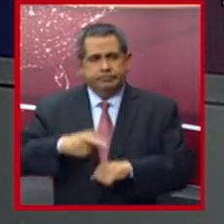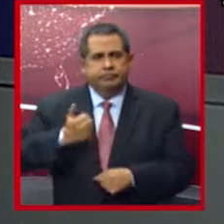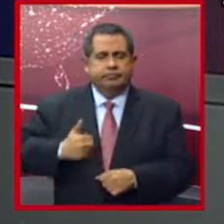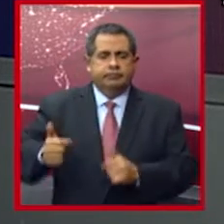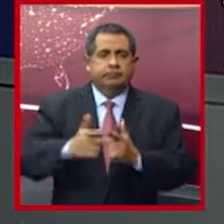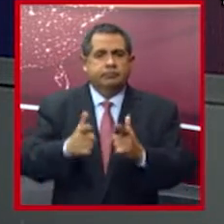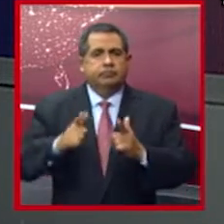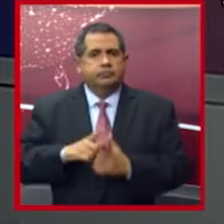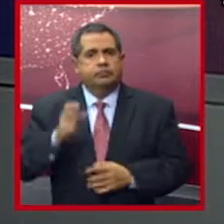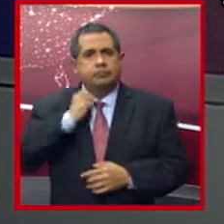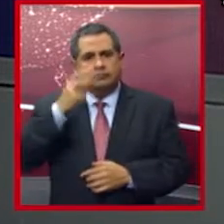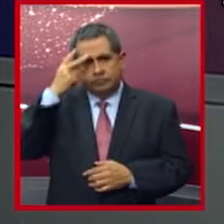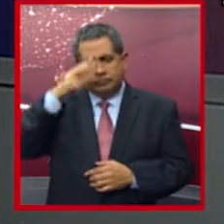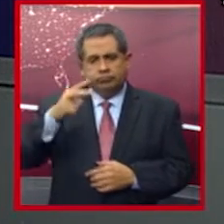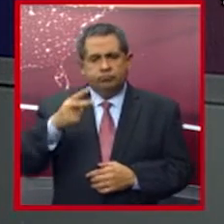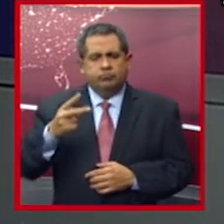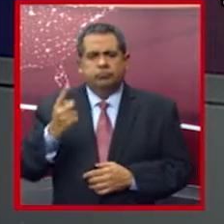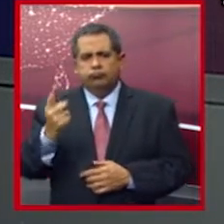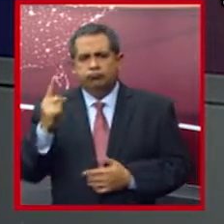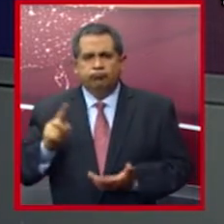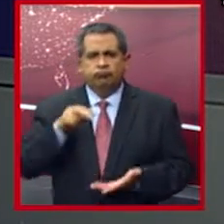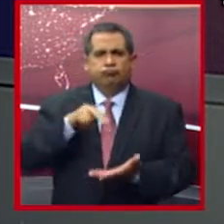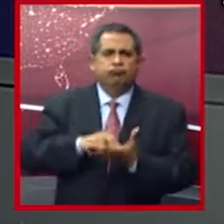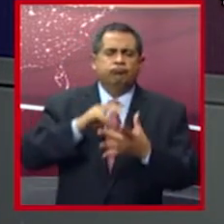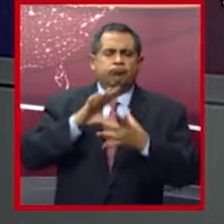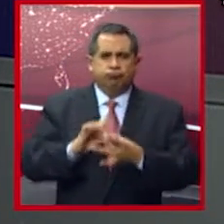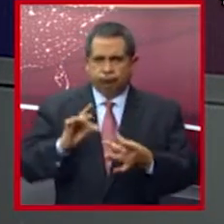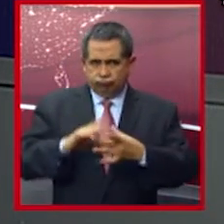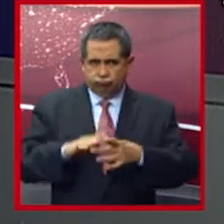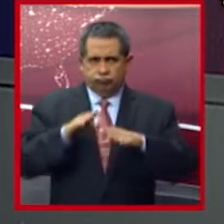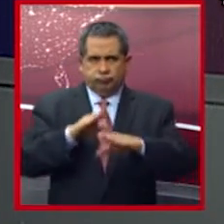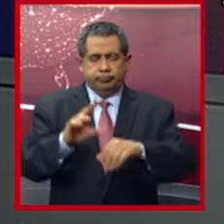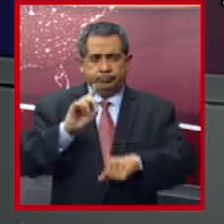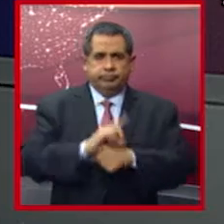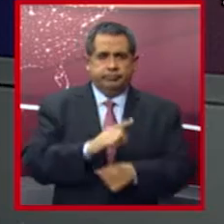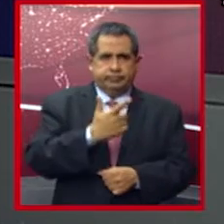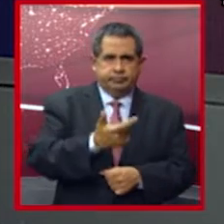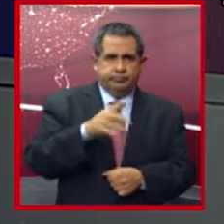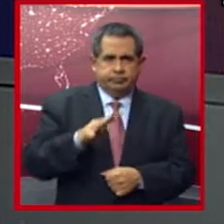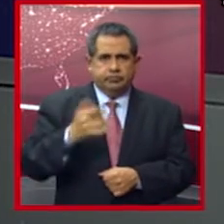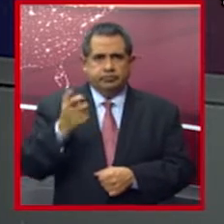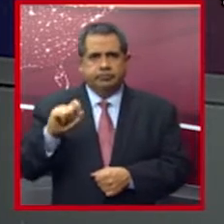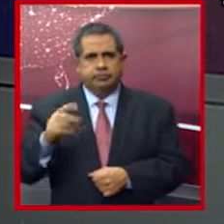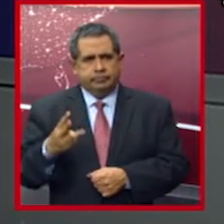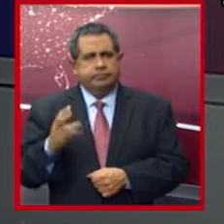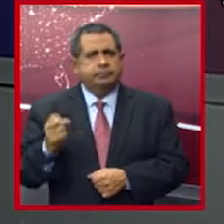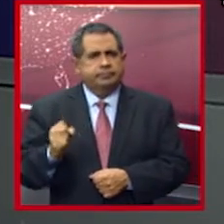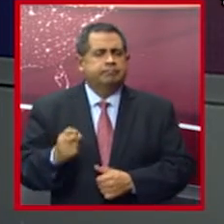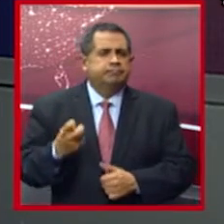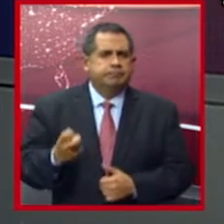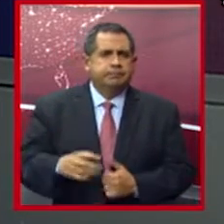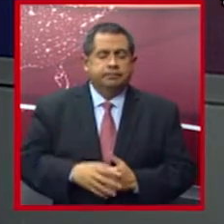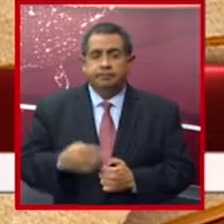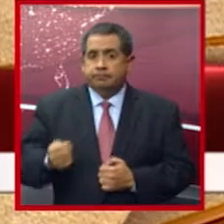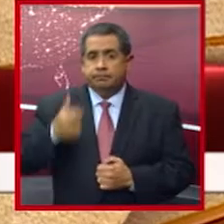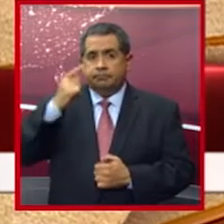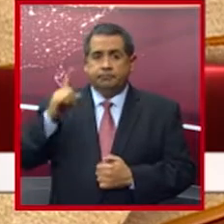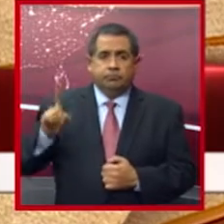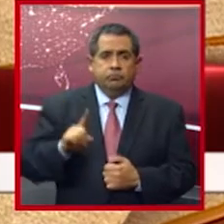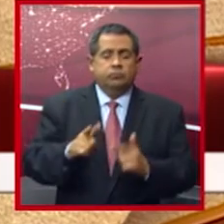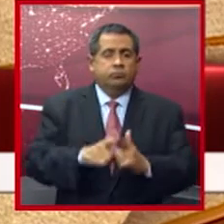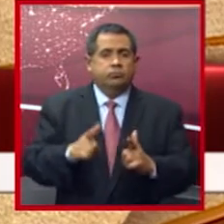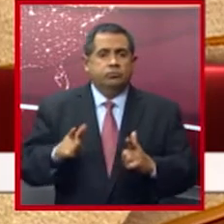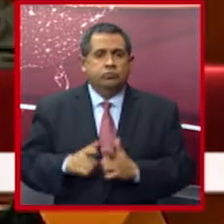integran el Senado de la República fijaron posturas sobre los sismos ocurridos los días 7, 19 y 23 de septiembre. El primero en hacerlo fue el